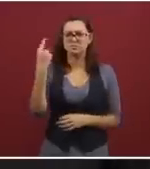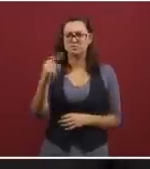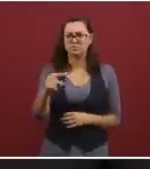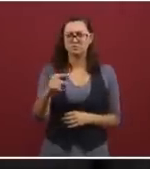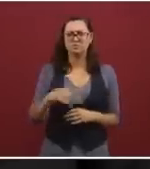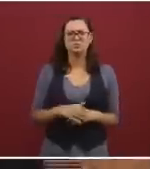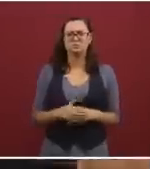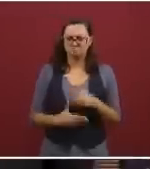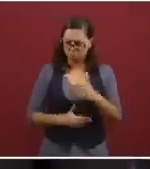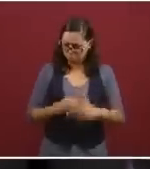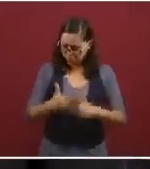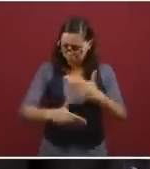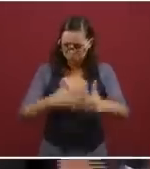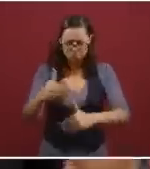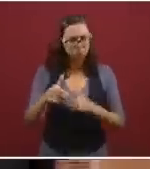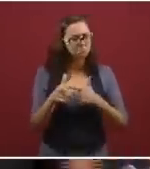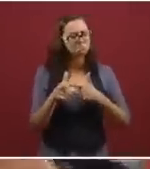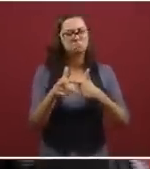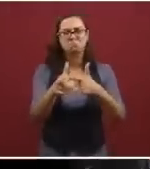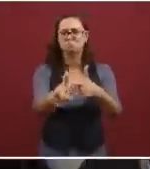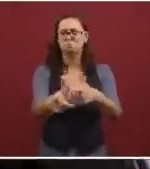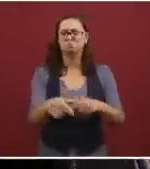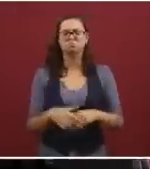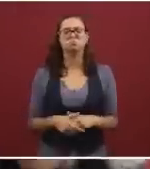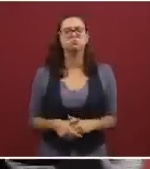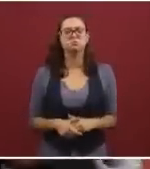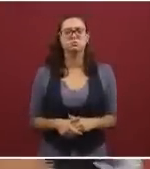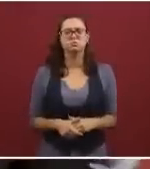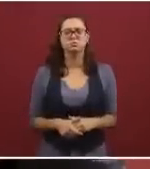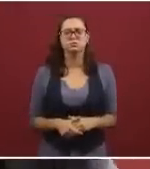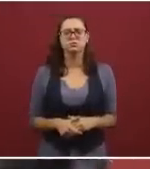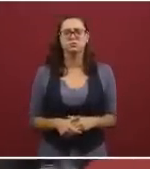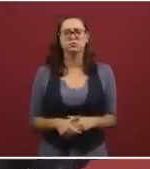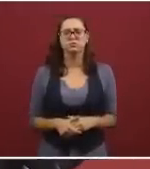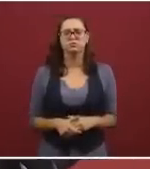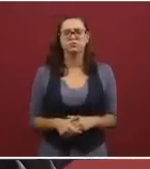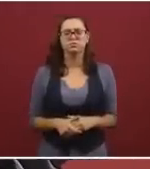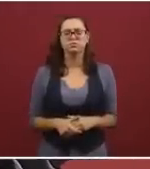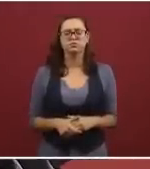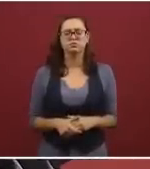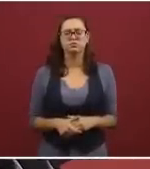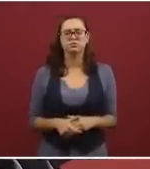en curso para que sea